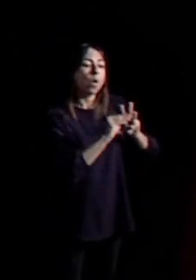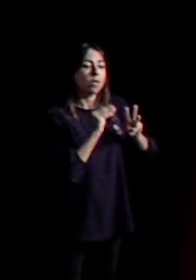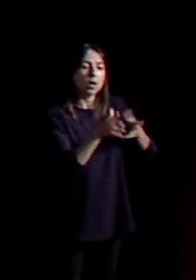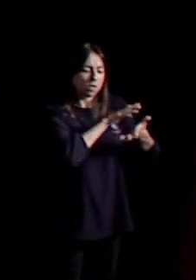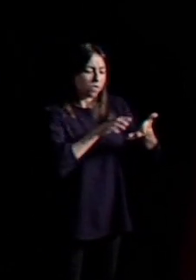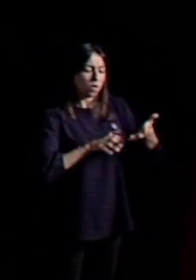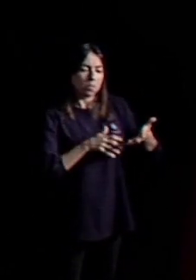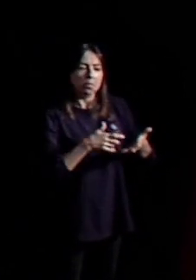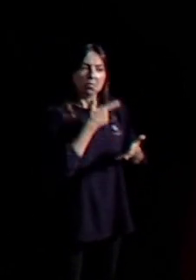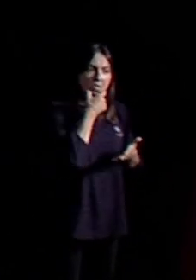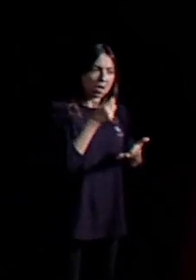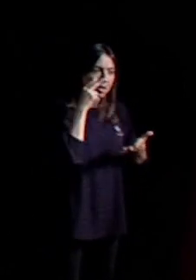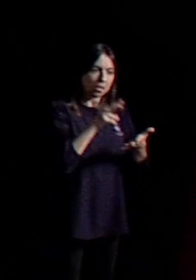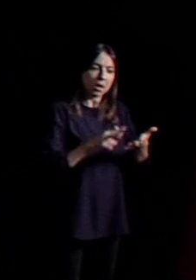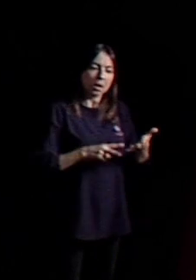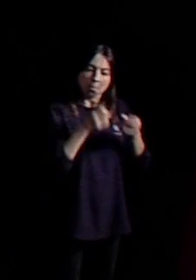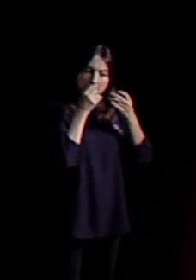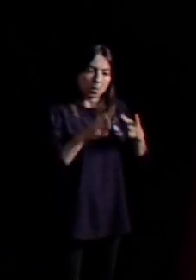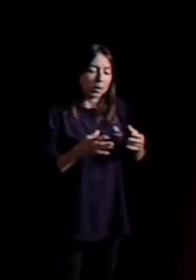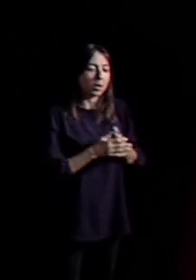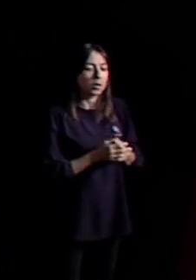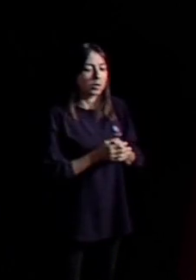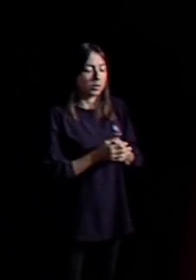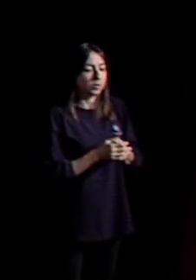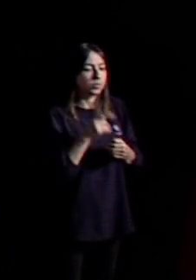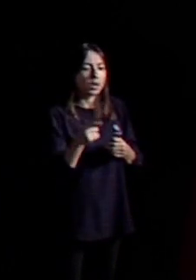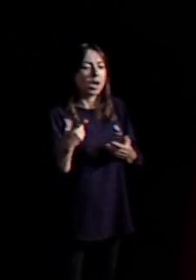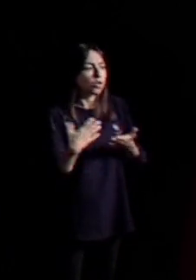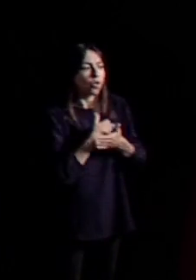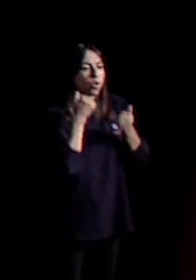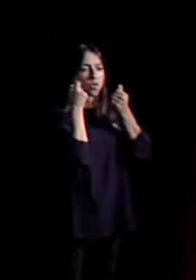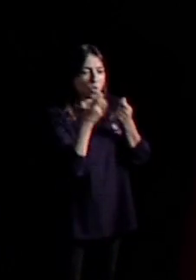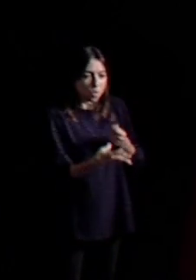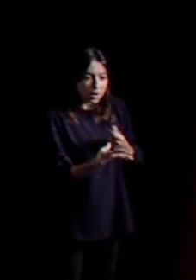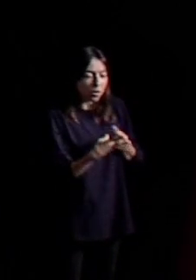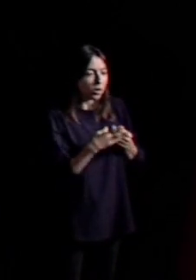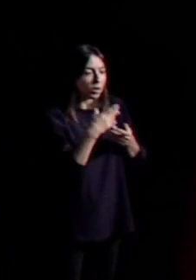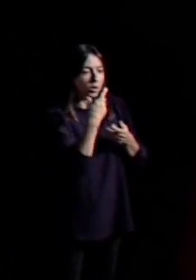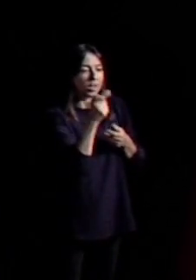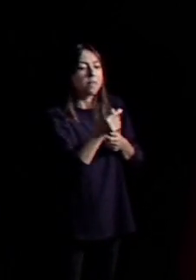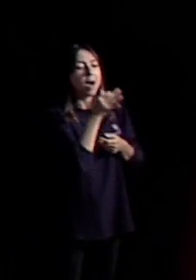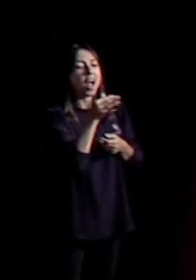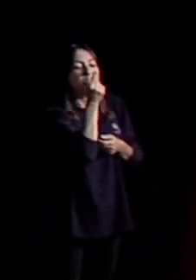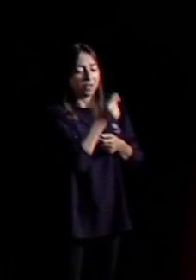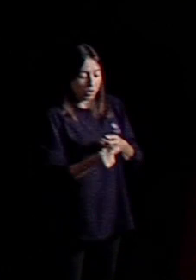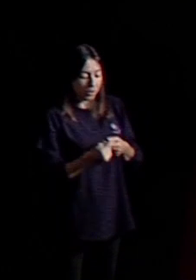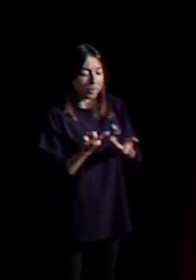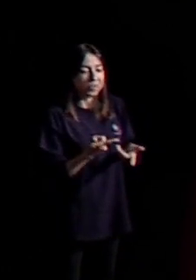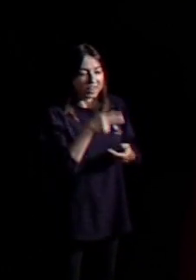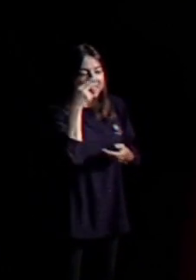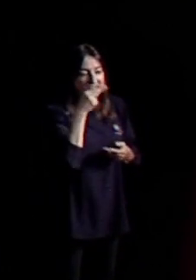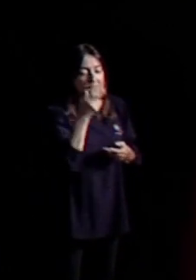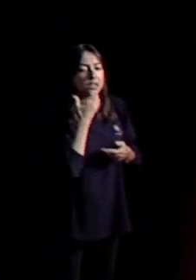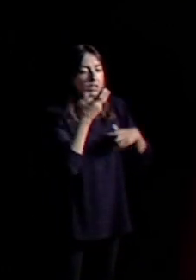muy fácil de leer, ¿eh? Es todo número y dibujito, es fácil de leer y es muy interesante